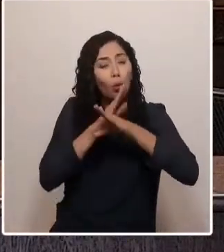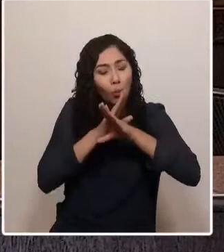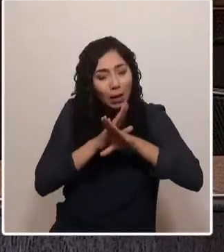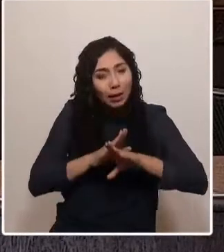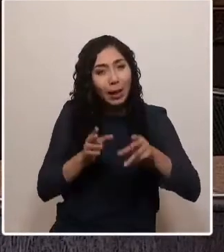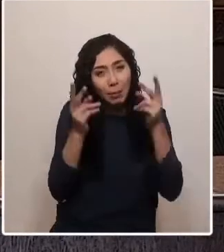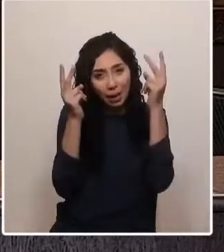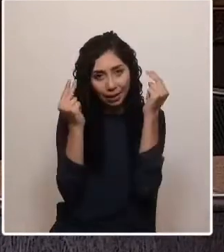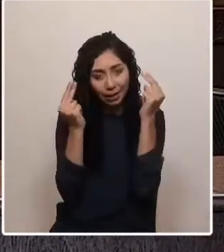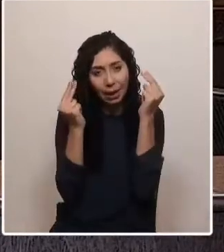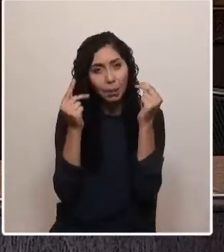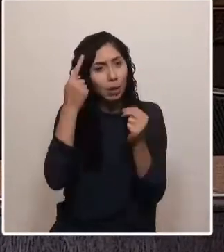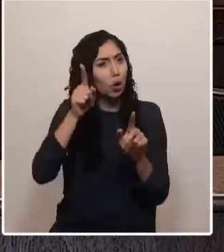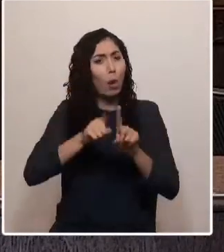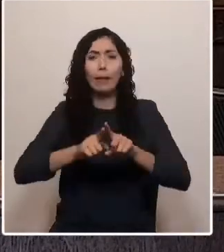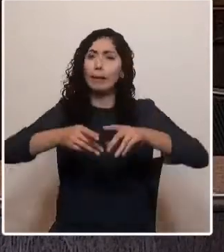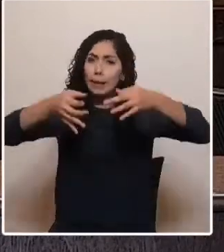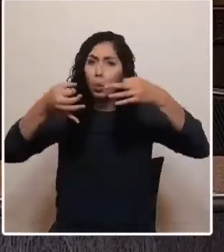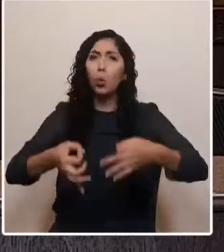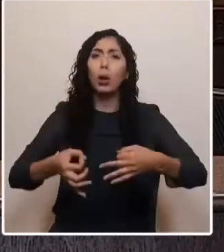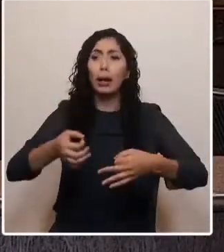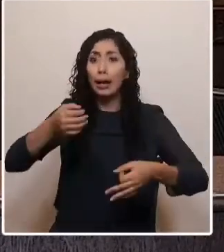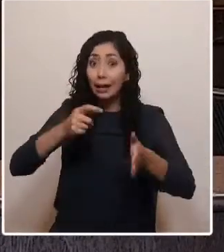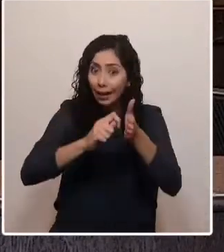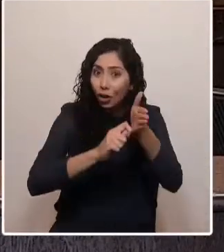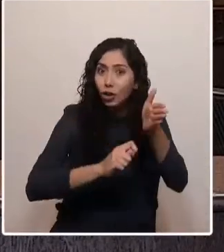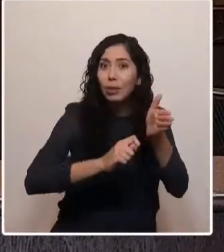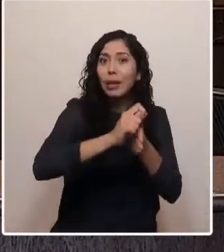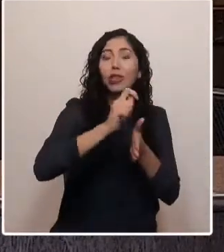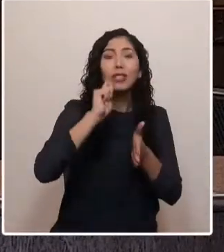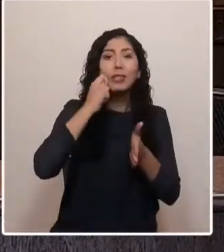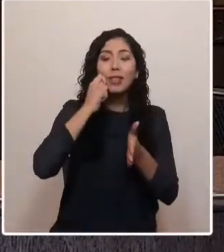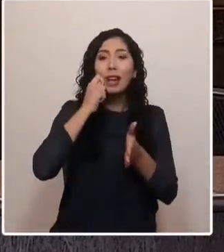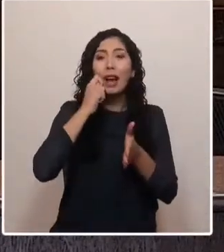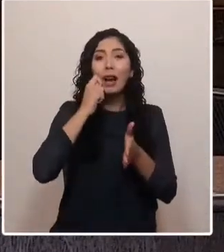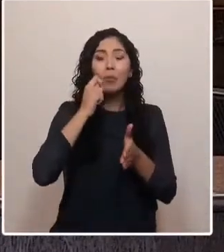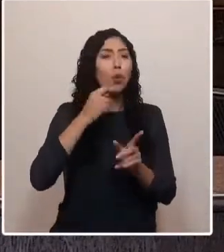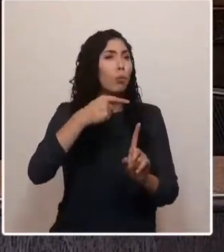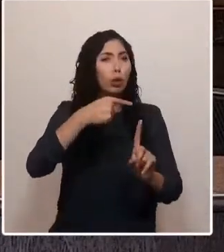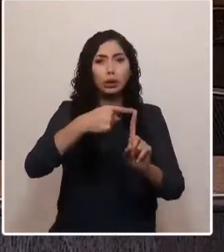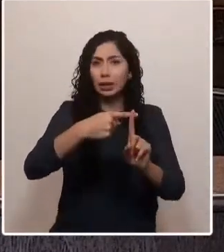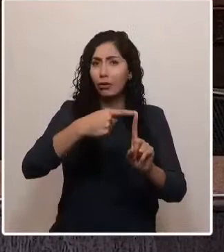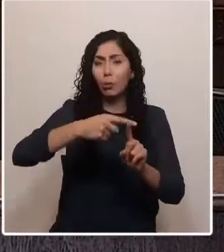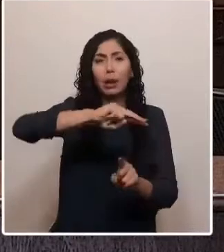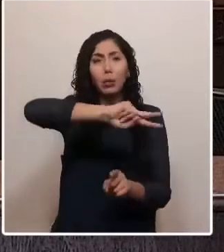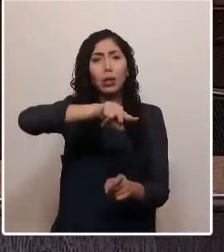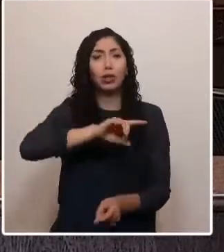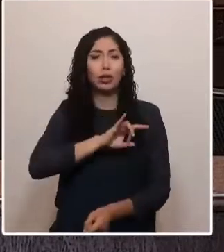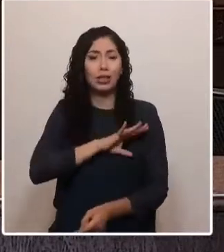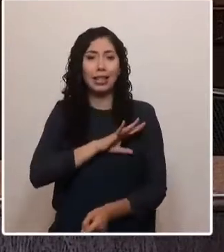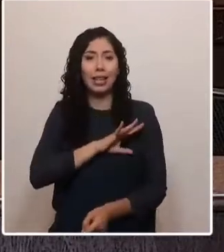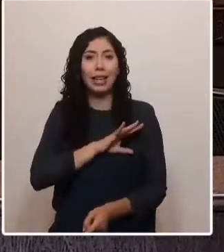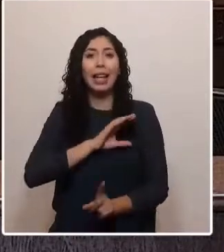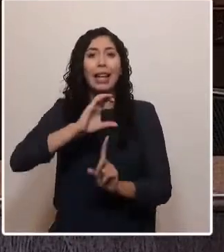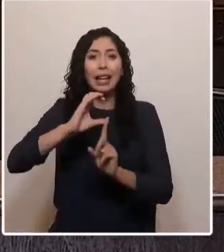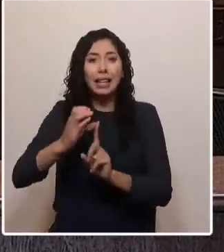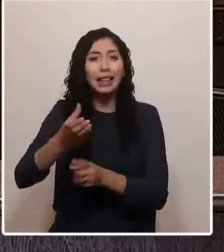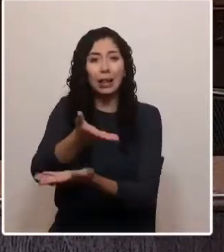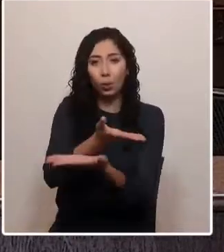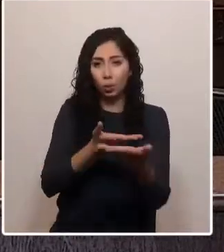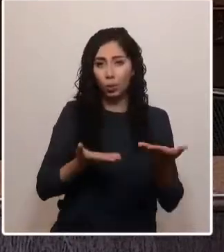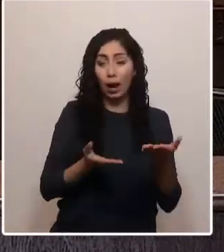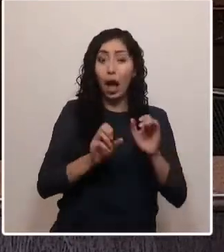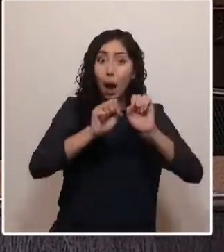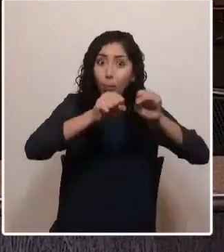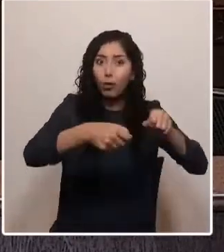de que su reconocimiento le hace bien a nuestro Chile intercultural, aprobemos este artículo. De la misma